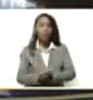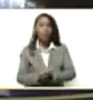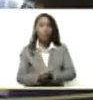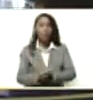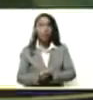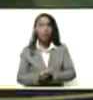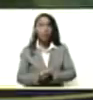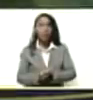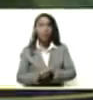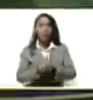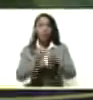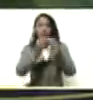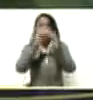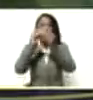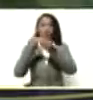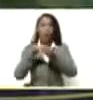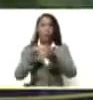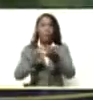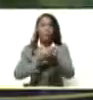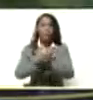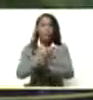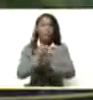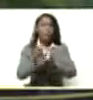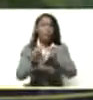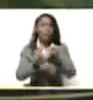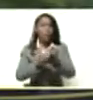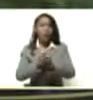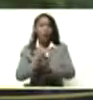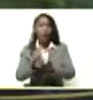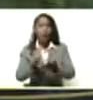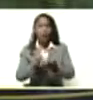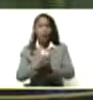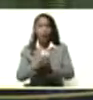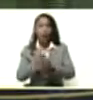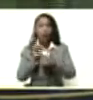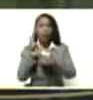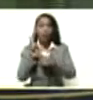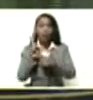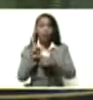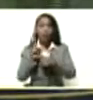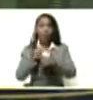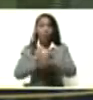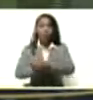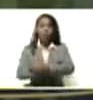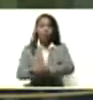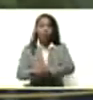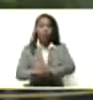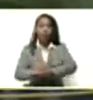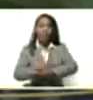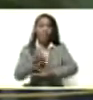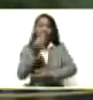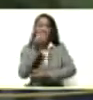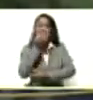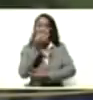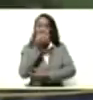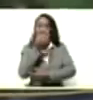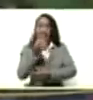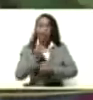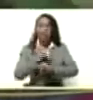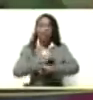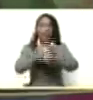secretario municipal y luego fue secretario general el partido de la